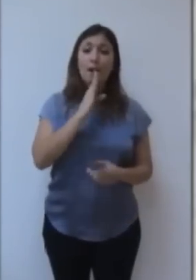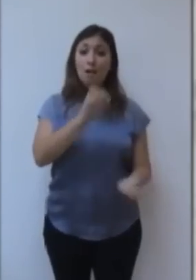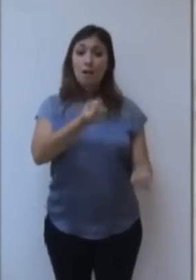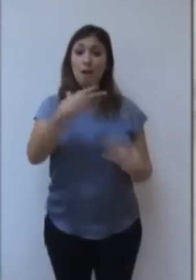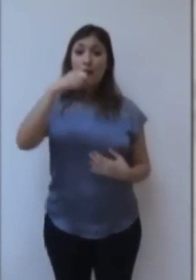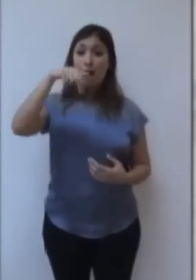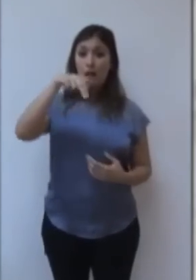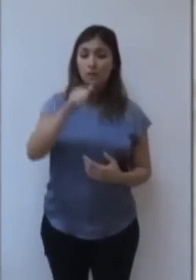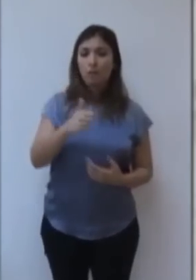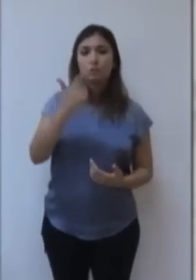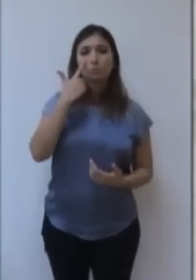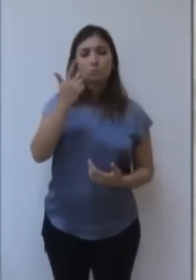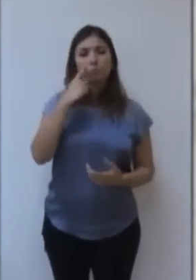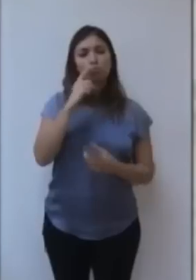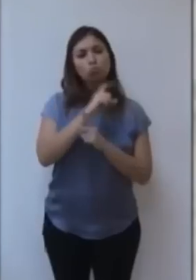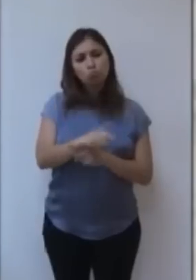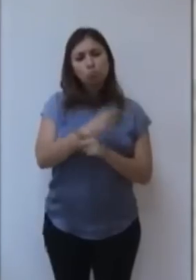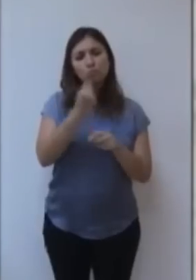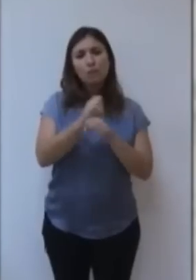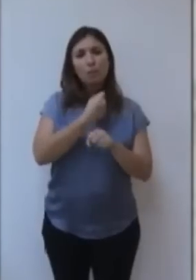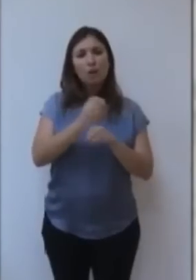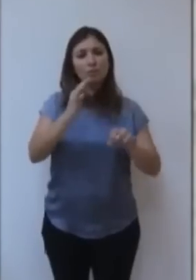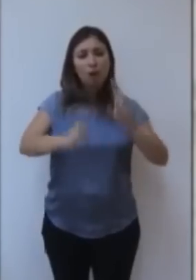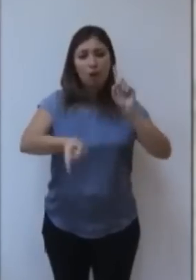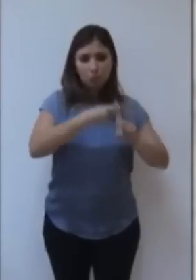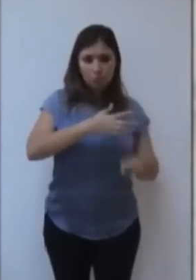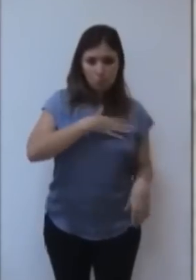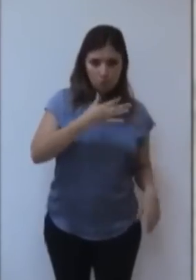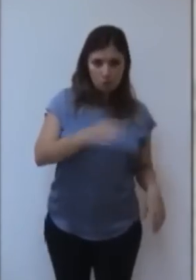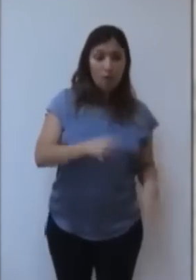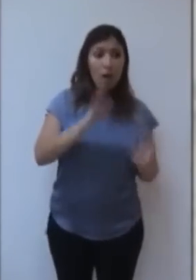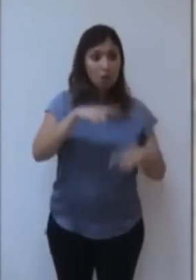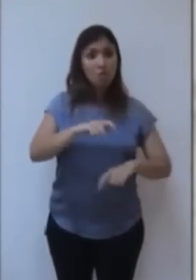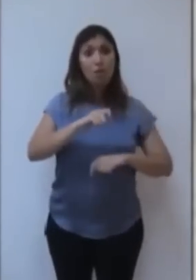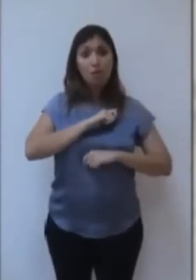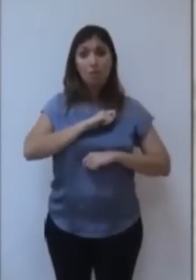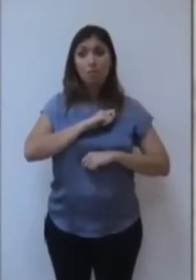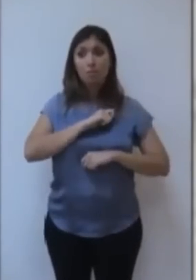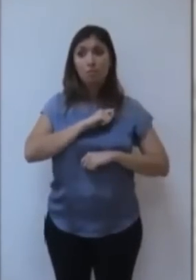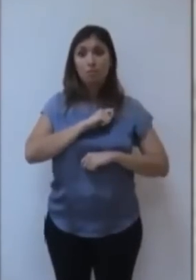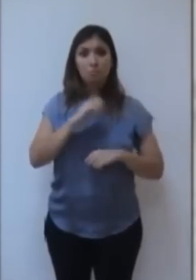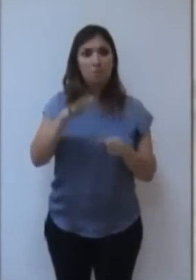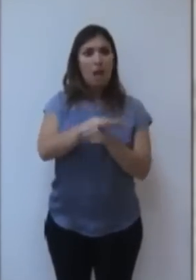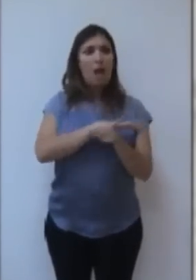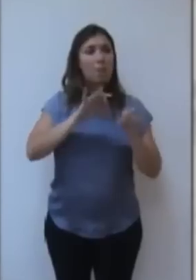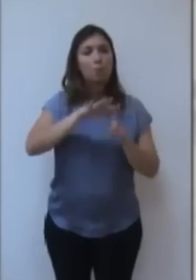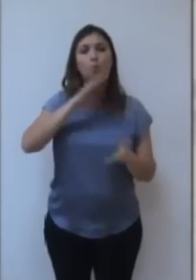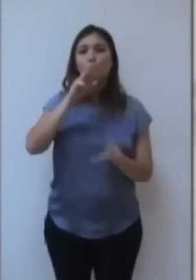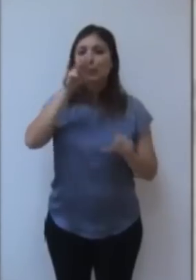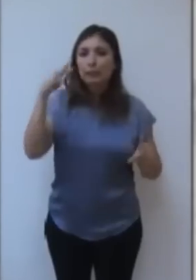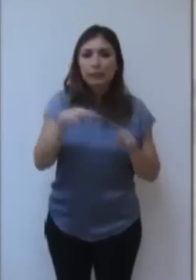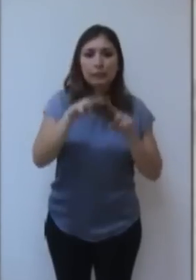Ana, para encontrar trabajo específicas que están permitiéndotelas gracias a un ámbito de